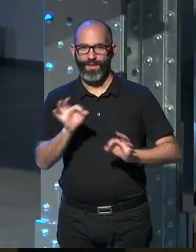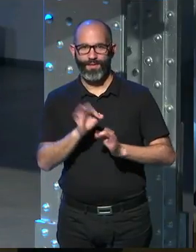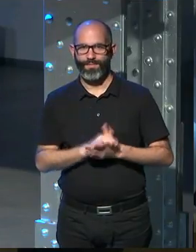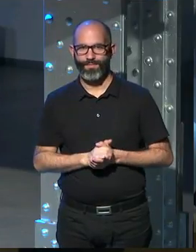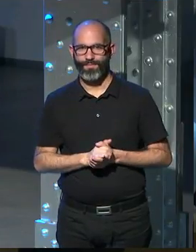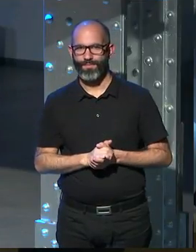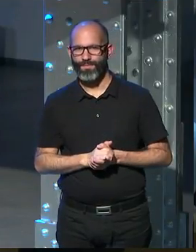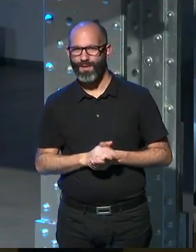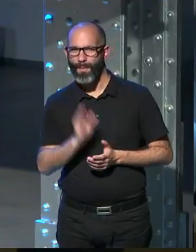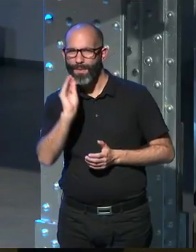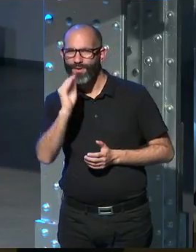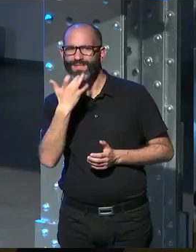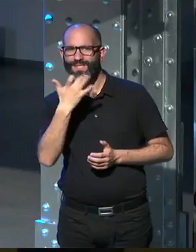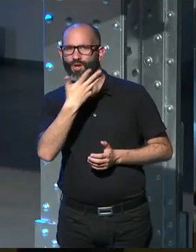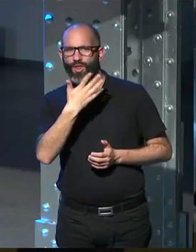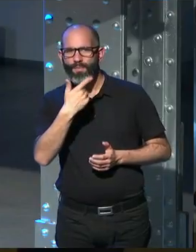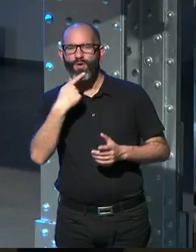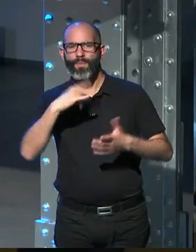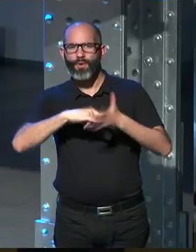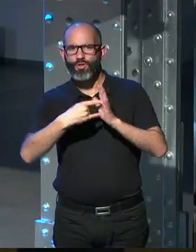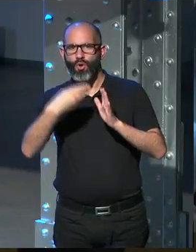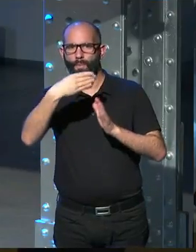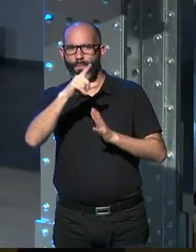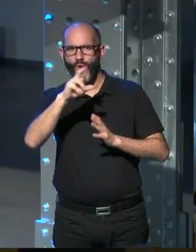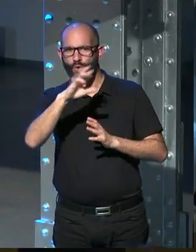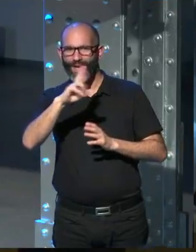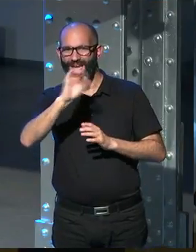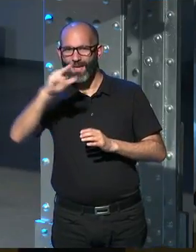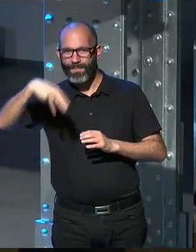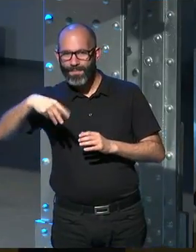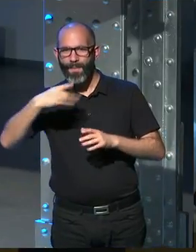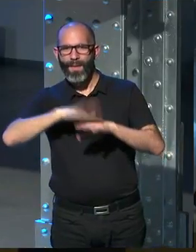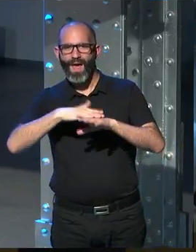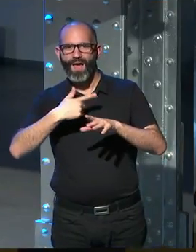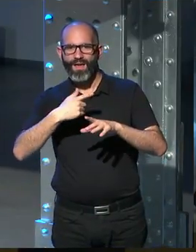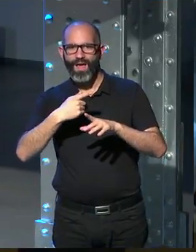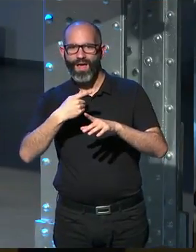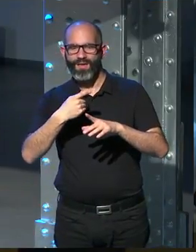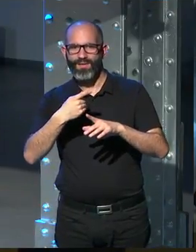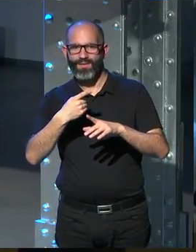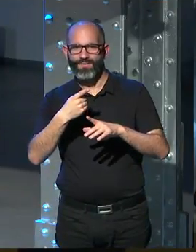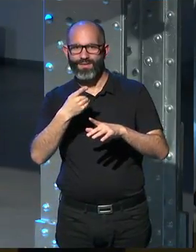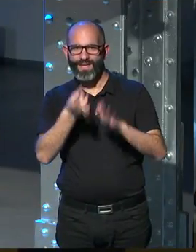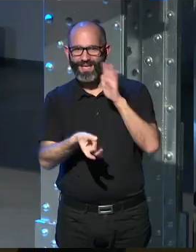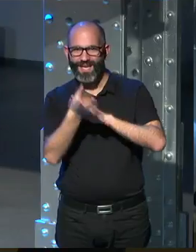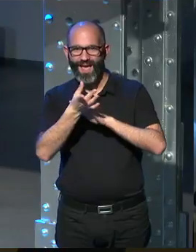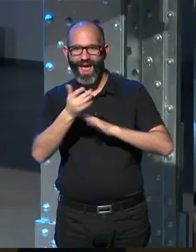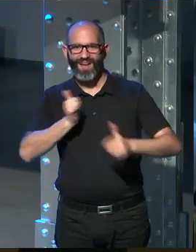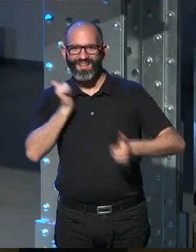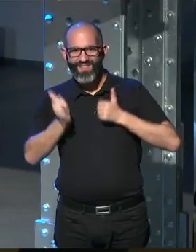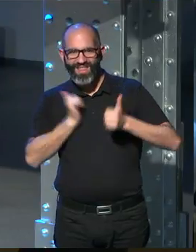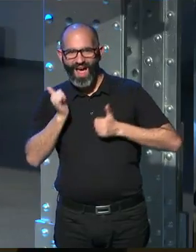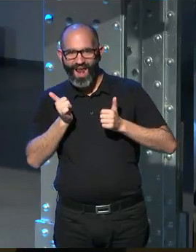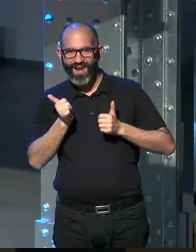La pregunta es si conocemos el proyecto Blue Brain, que se ha planteado reproducir artificialmente. En principio el objetivo es